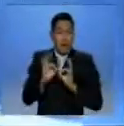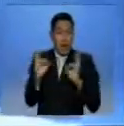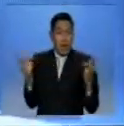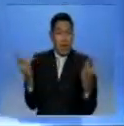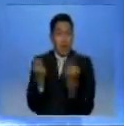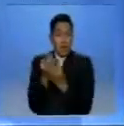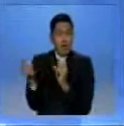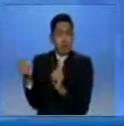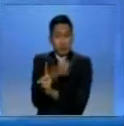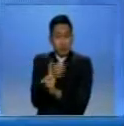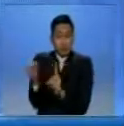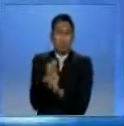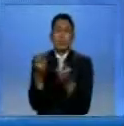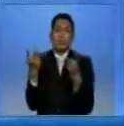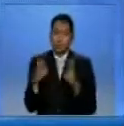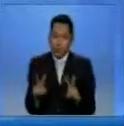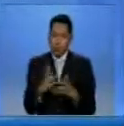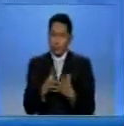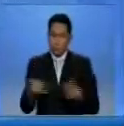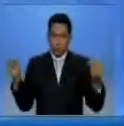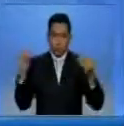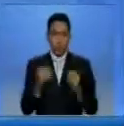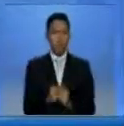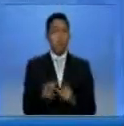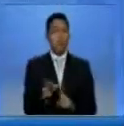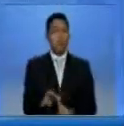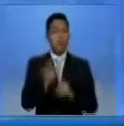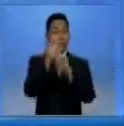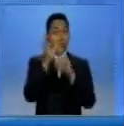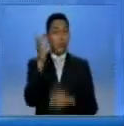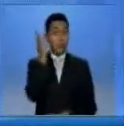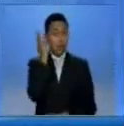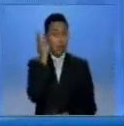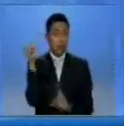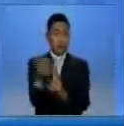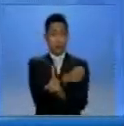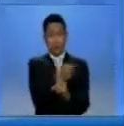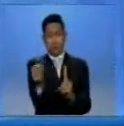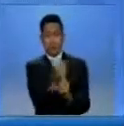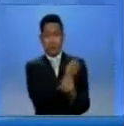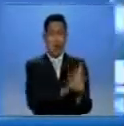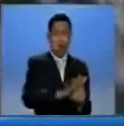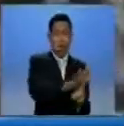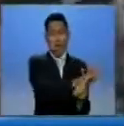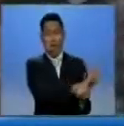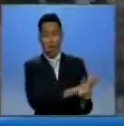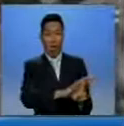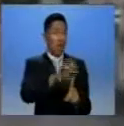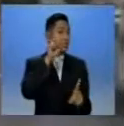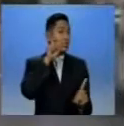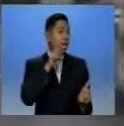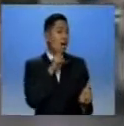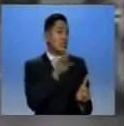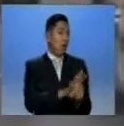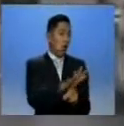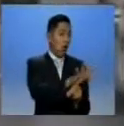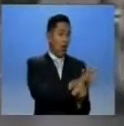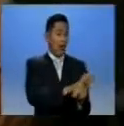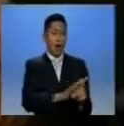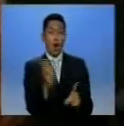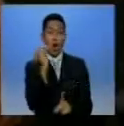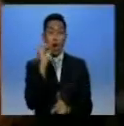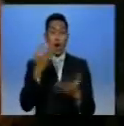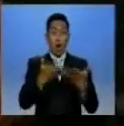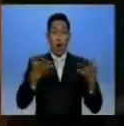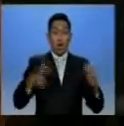ejerce contra la mujer, la violencia física, psicológica, sexual y patrimonial. Varias han sido las acciones que se han tomado